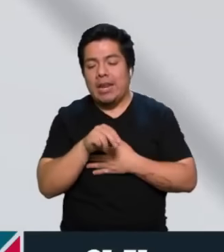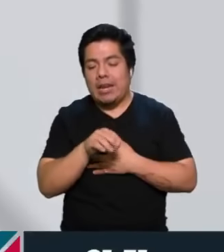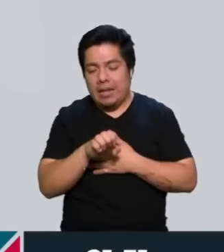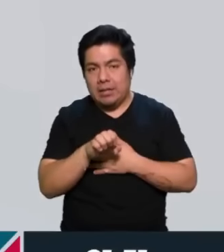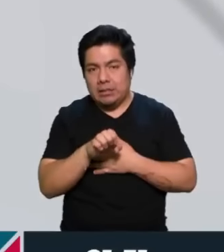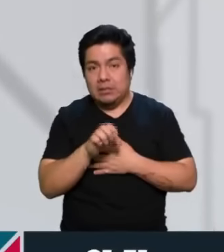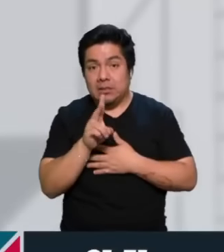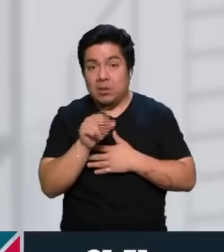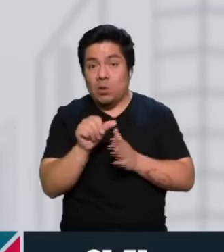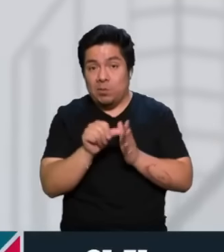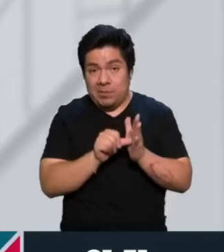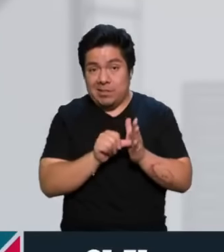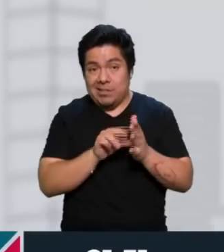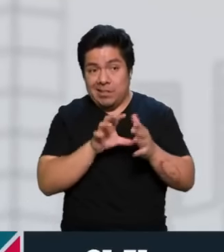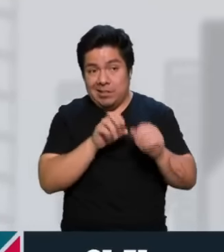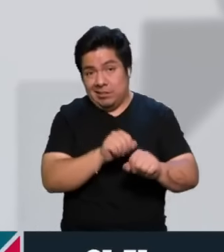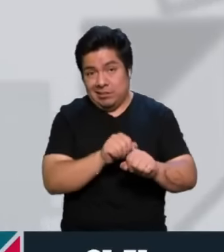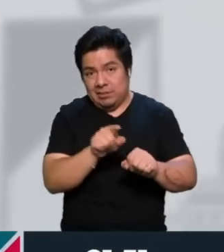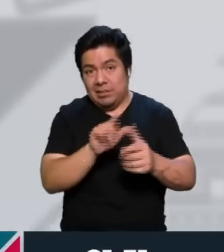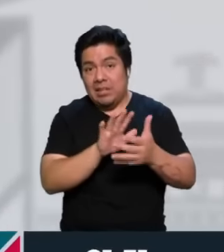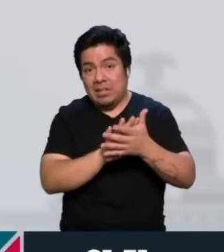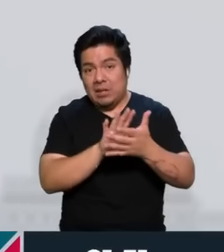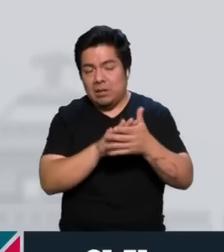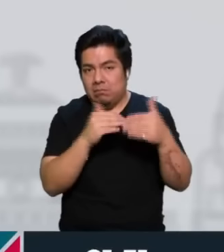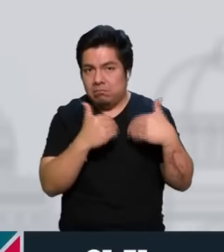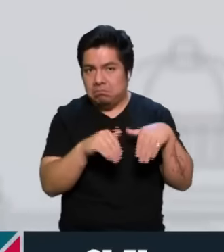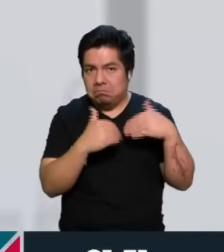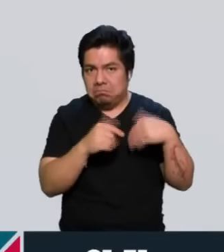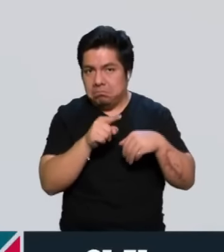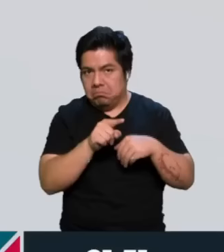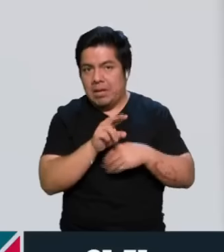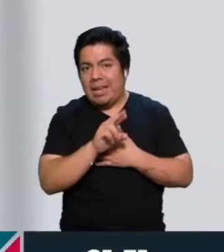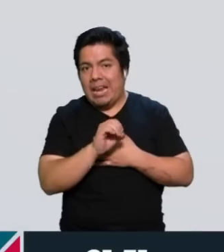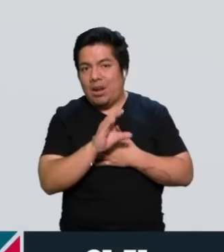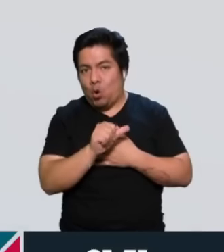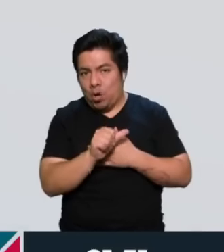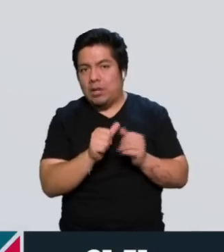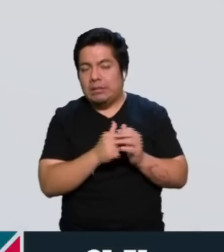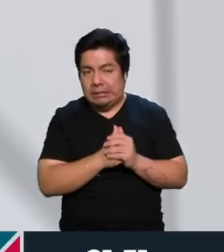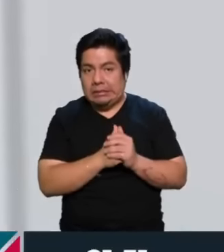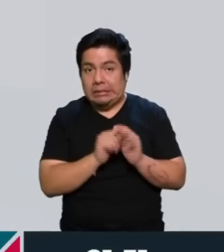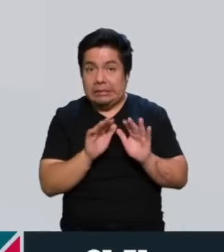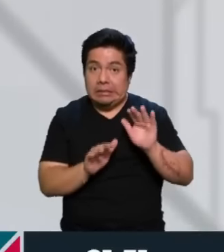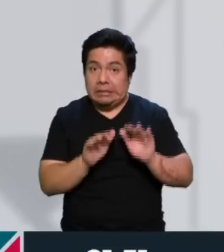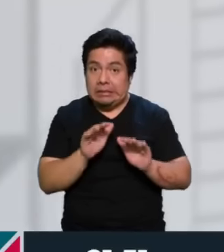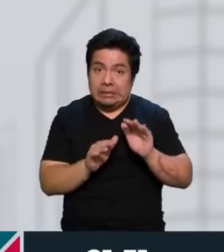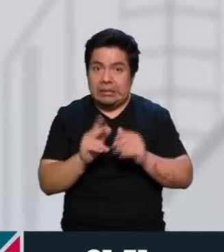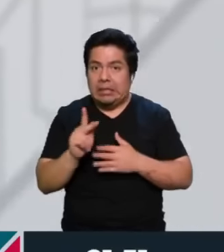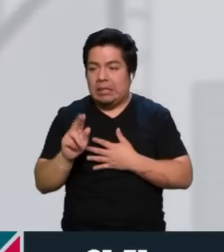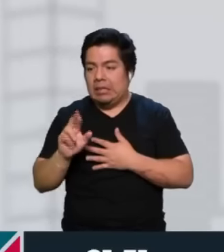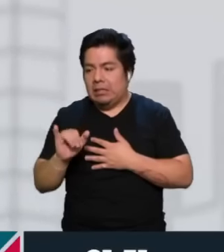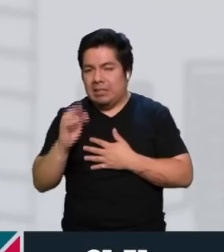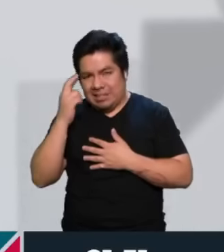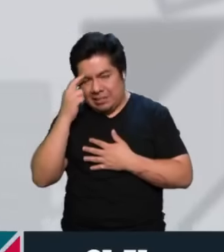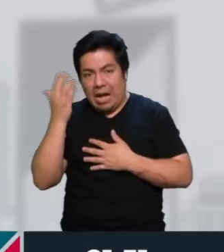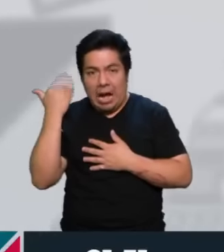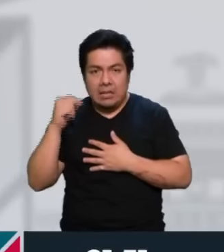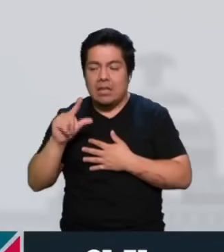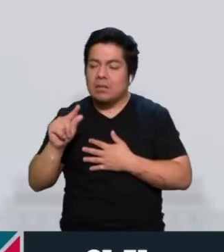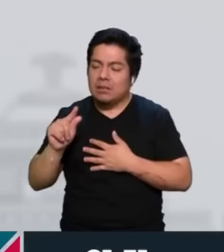tuvieron dos meses detenido en una presión de máxima seguridad en La Roca Haz de cuenta como al estilo priista en México en los años